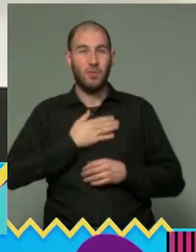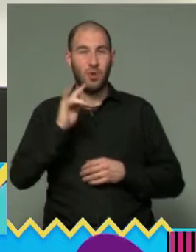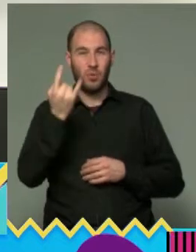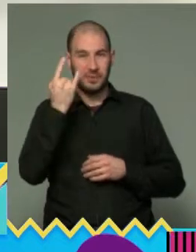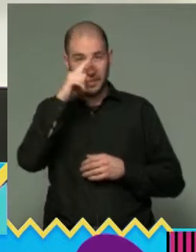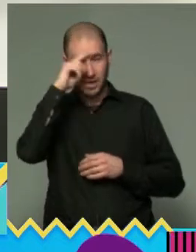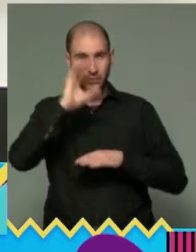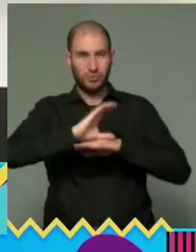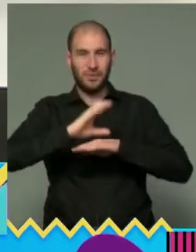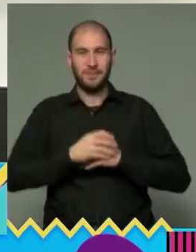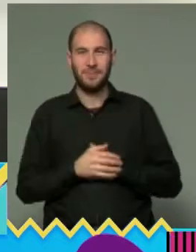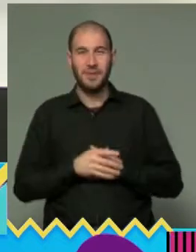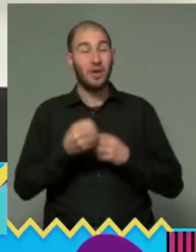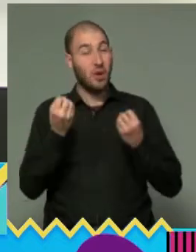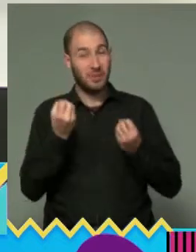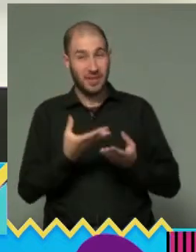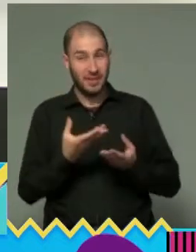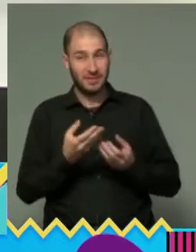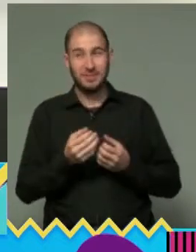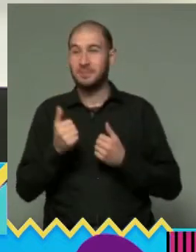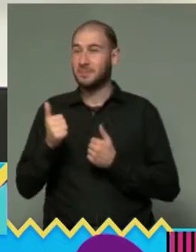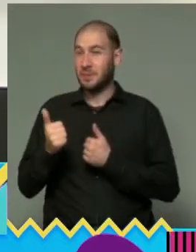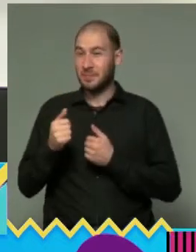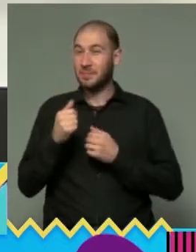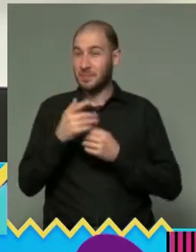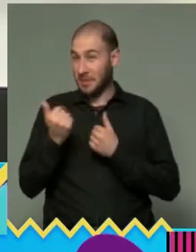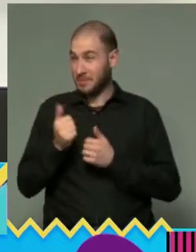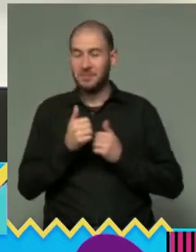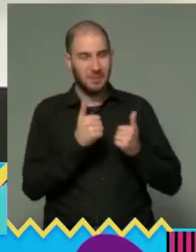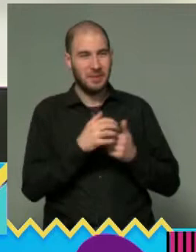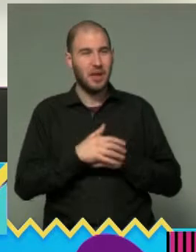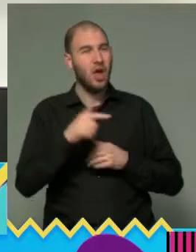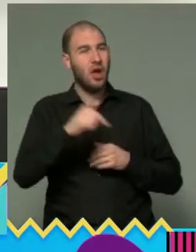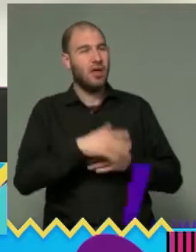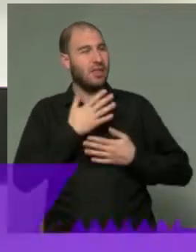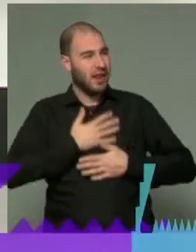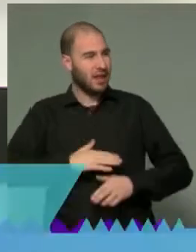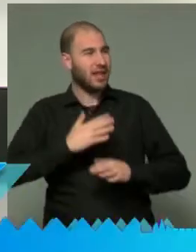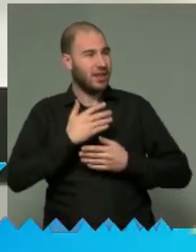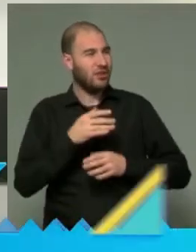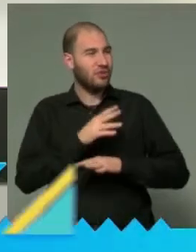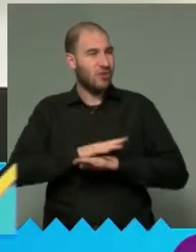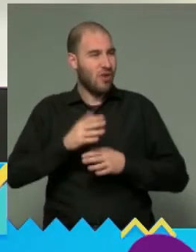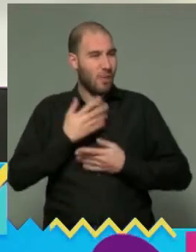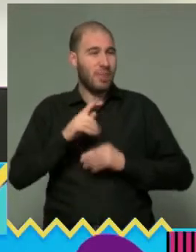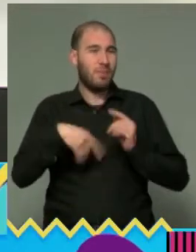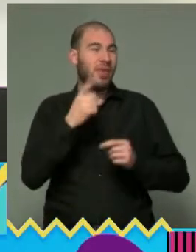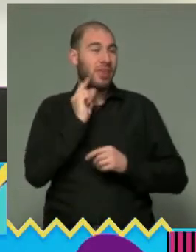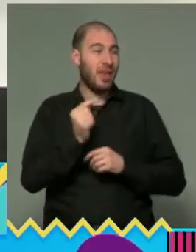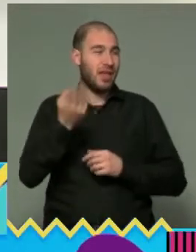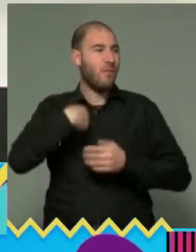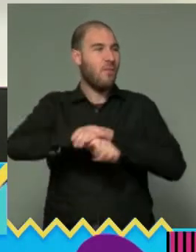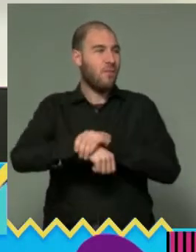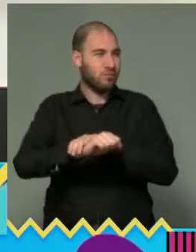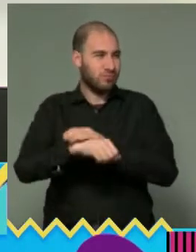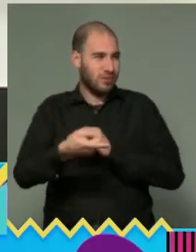Universidad Nacional de Cuyo. ¿Cómo estás? Bien, Fer, ¿cómo estás? ¿Todo bien? Todo bien. Bueno, hoy más tranquilos, más normalizados de ánimo después de la jornada futbolística